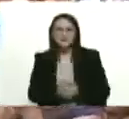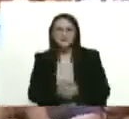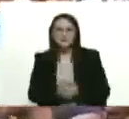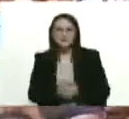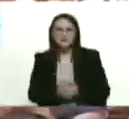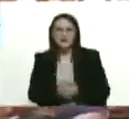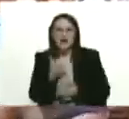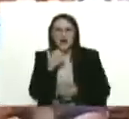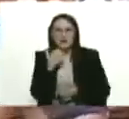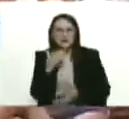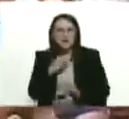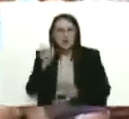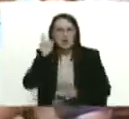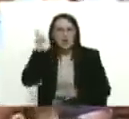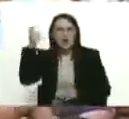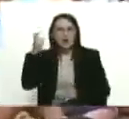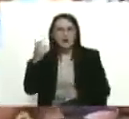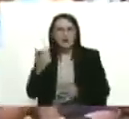Casi que guariqueño.